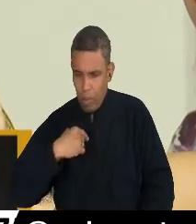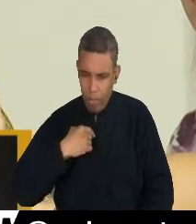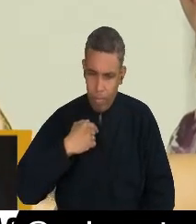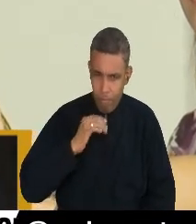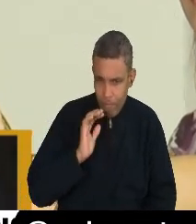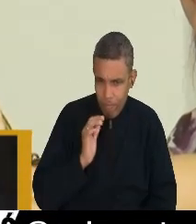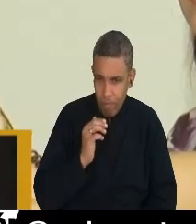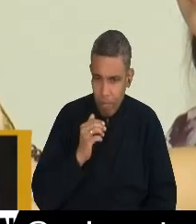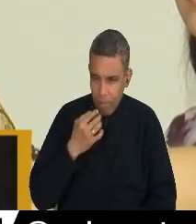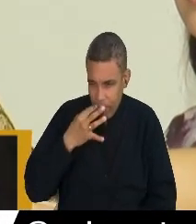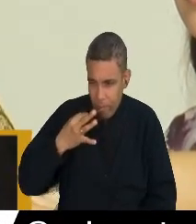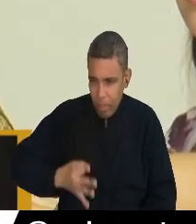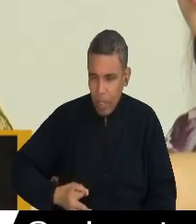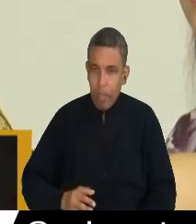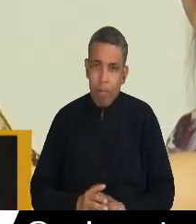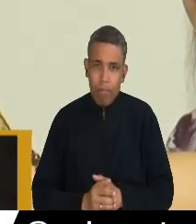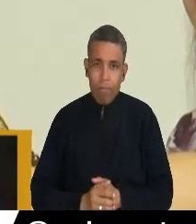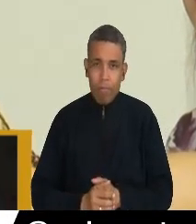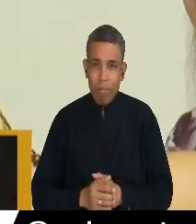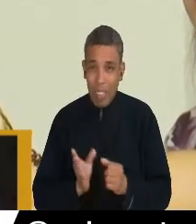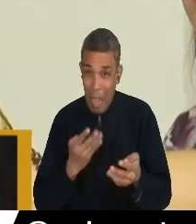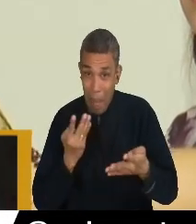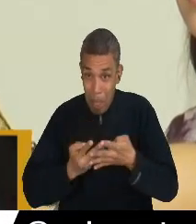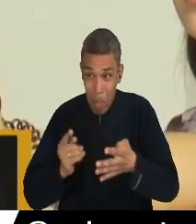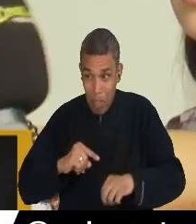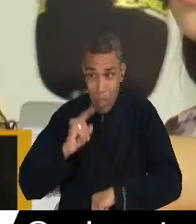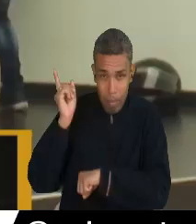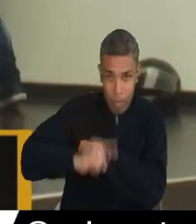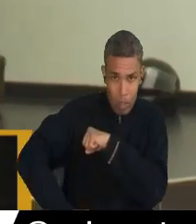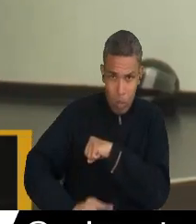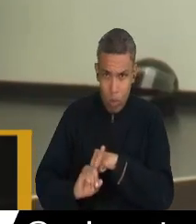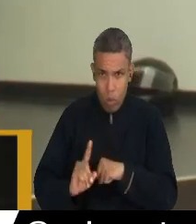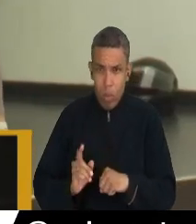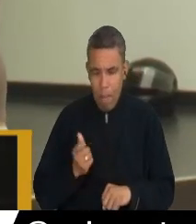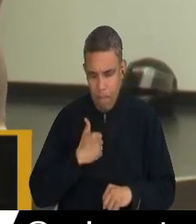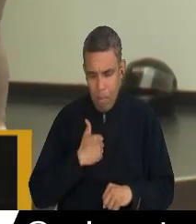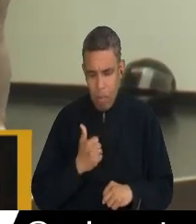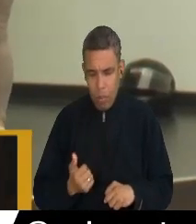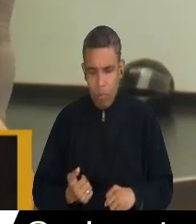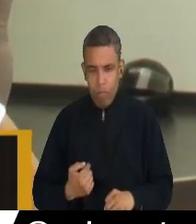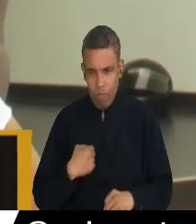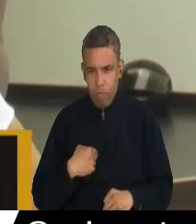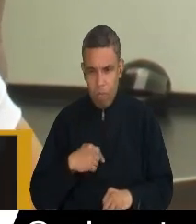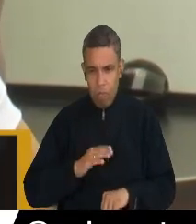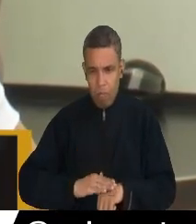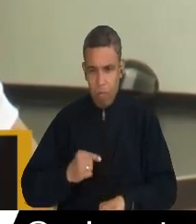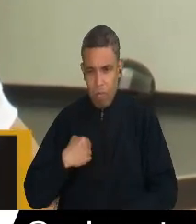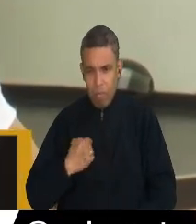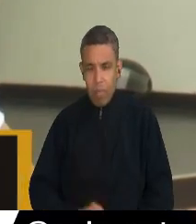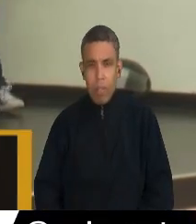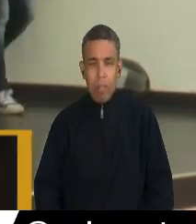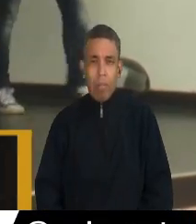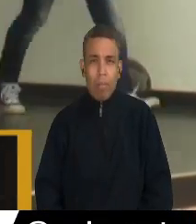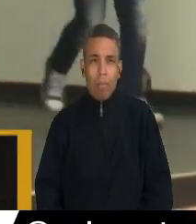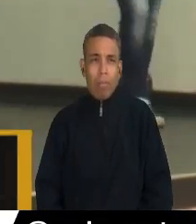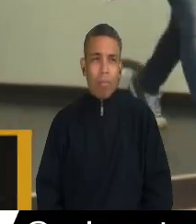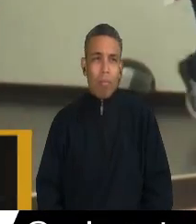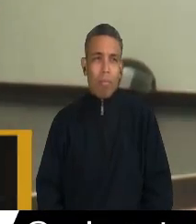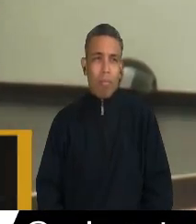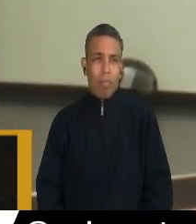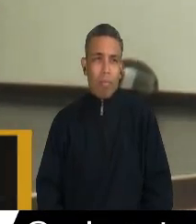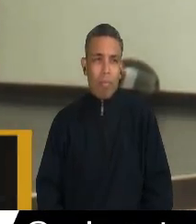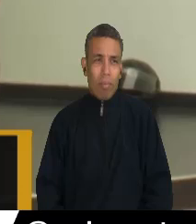intramural al indiciado en estos momentos. En otros hechos que se registraron también en las últimas horas, las autoridades investigan